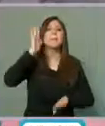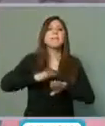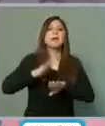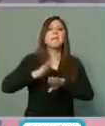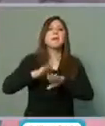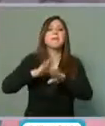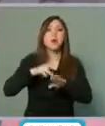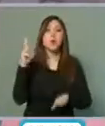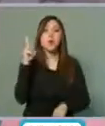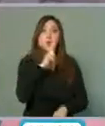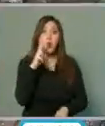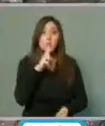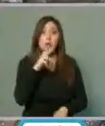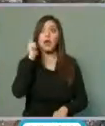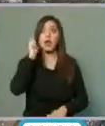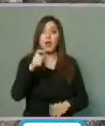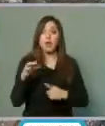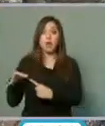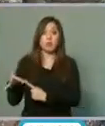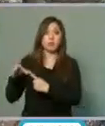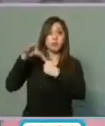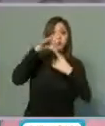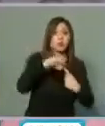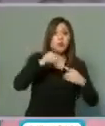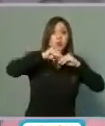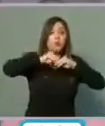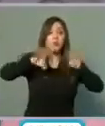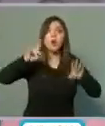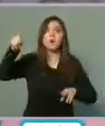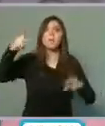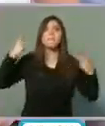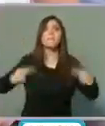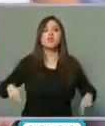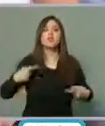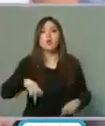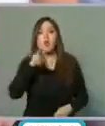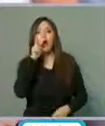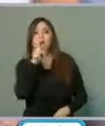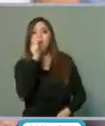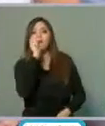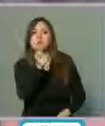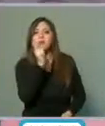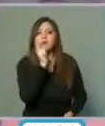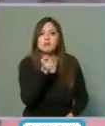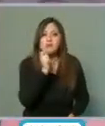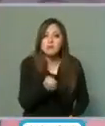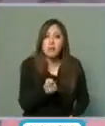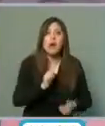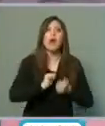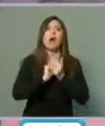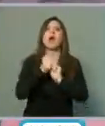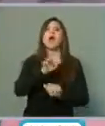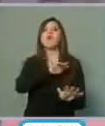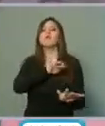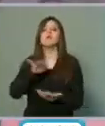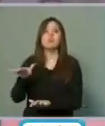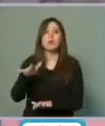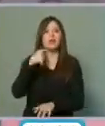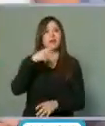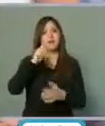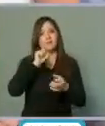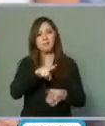creció el resultado de de estas programaciones, de nuestras pláticas, ¿no? En